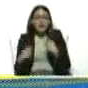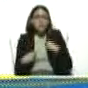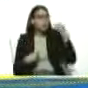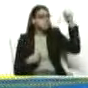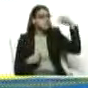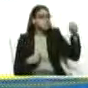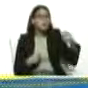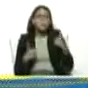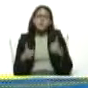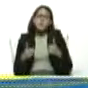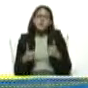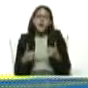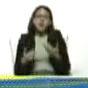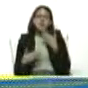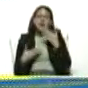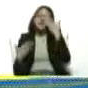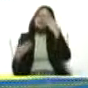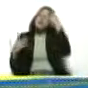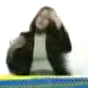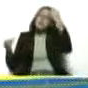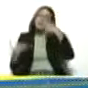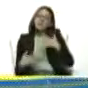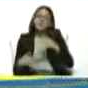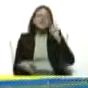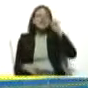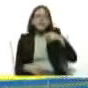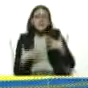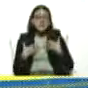y creo que afortunadamente salud política.